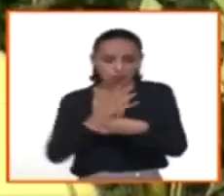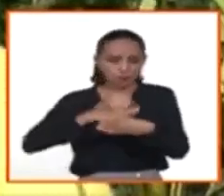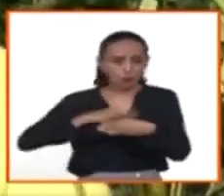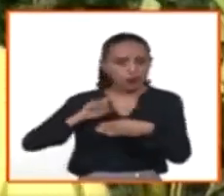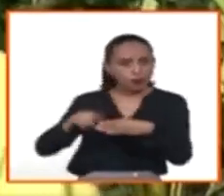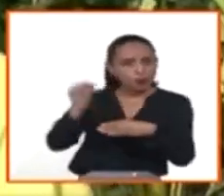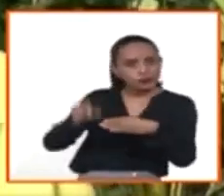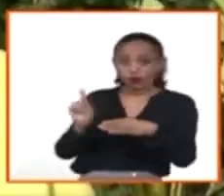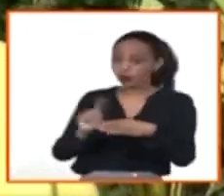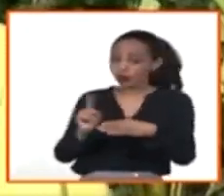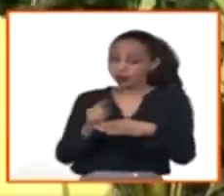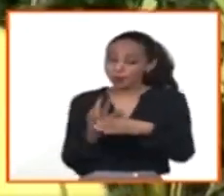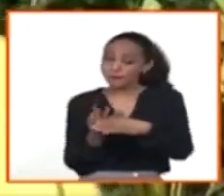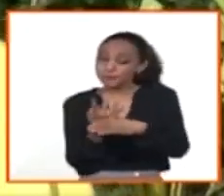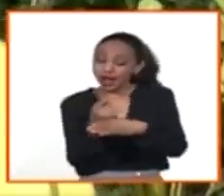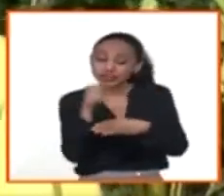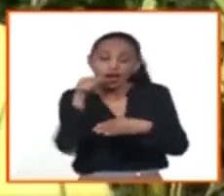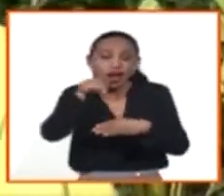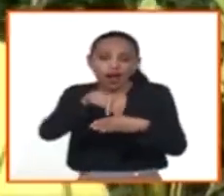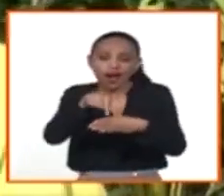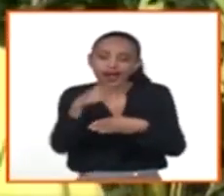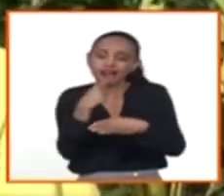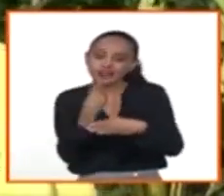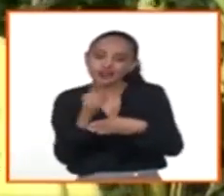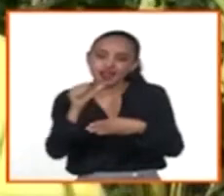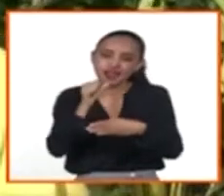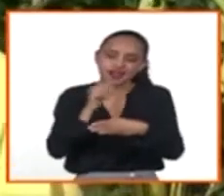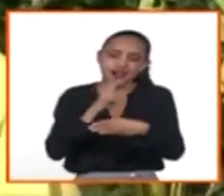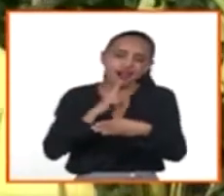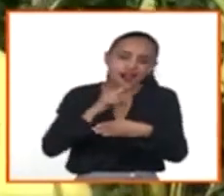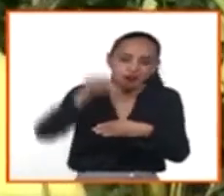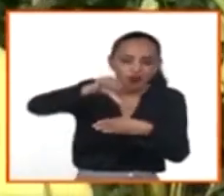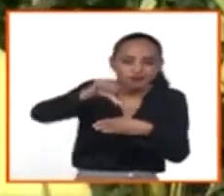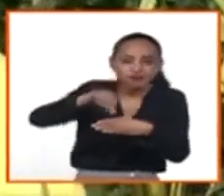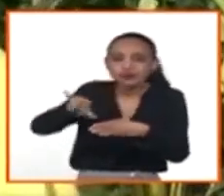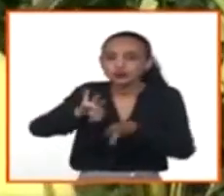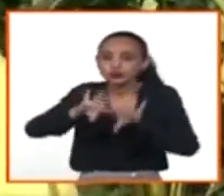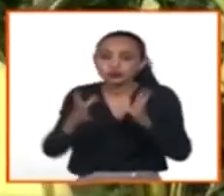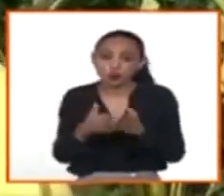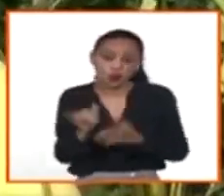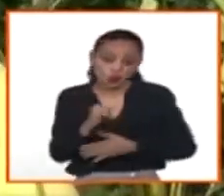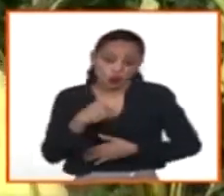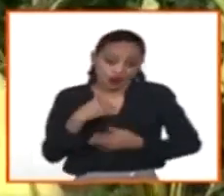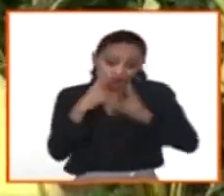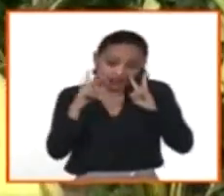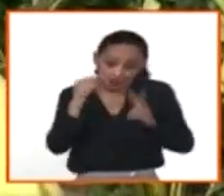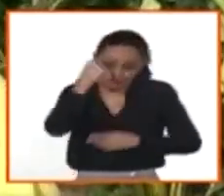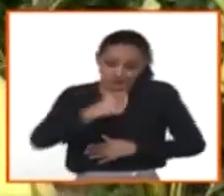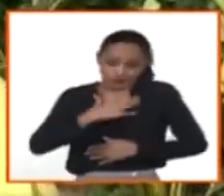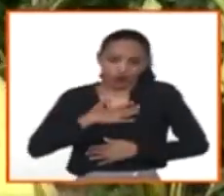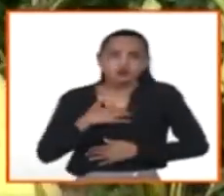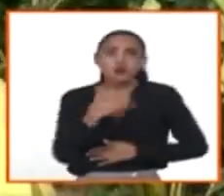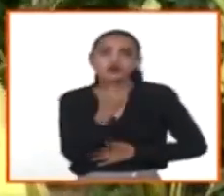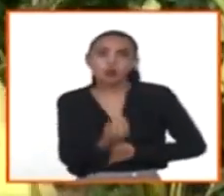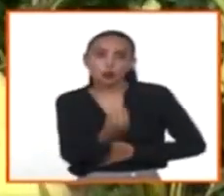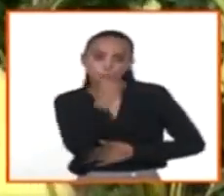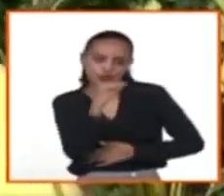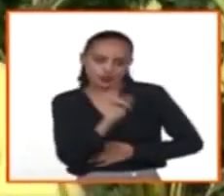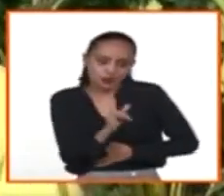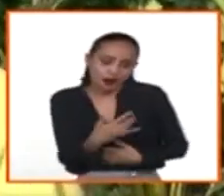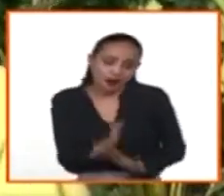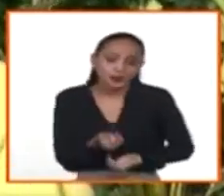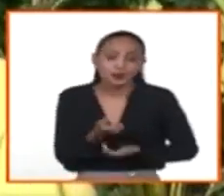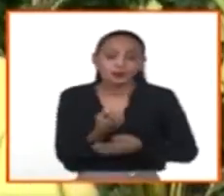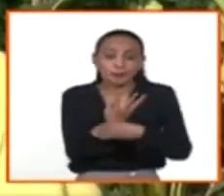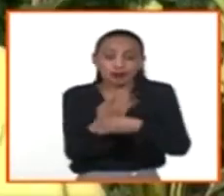ella te exige lo que te pide. Es como una vida social. Tú necesitas comer, come. La planta igual, la planta necesita un plaguicida, lo necesita una germinación,